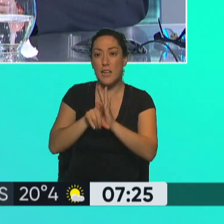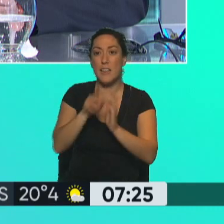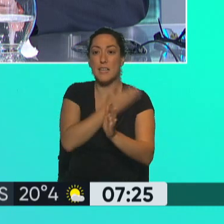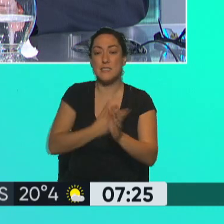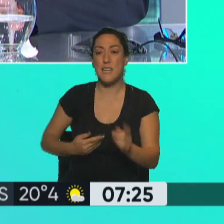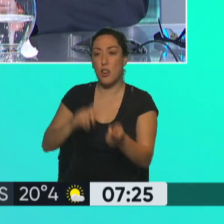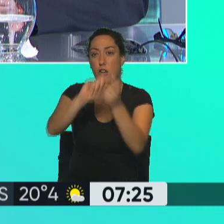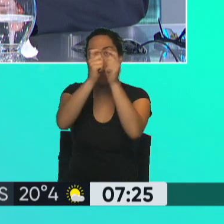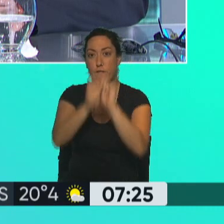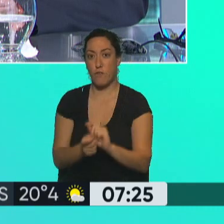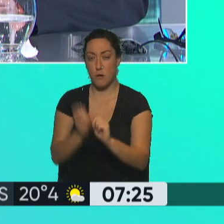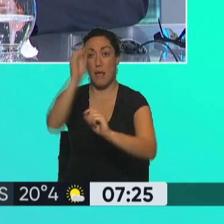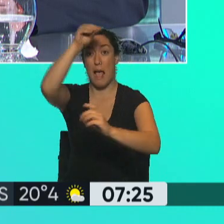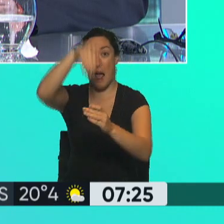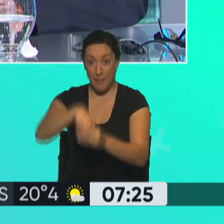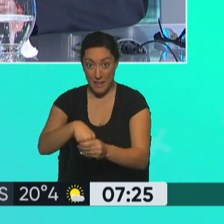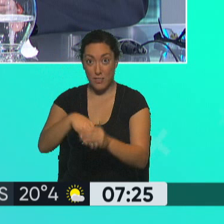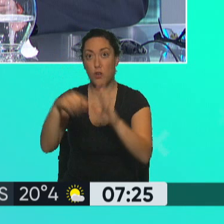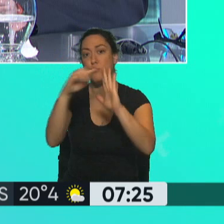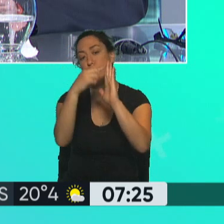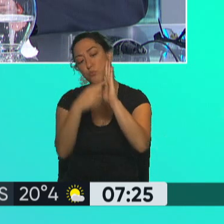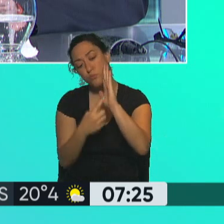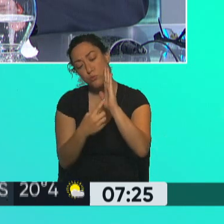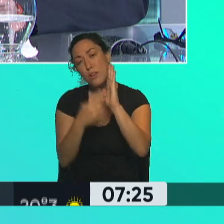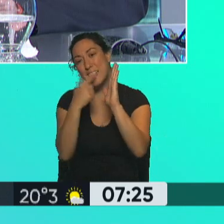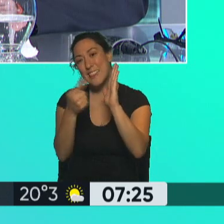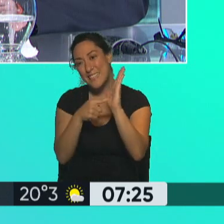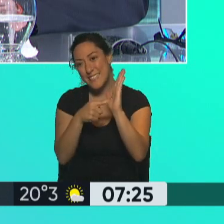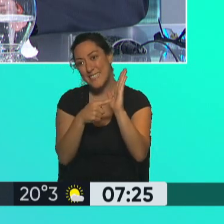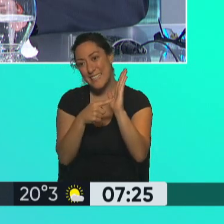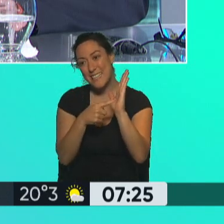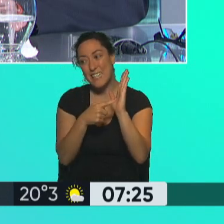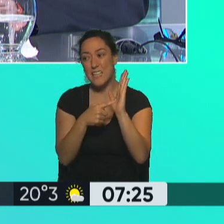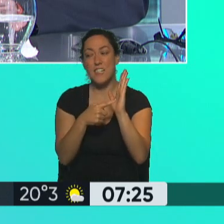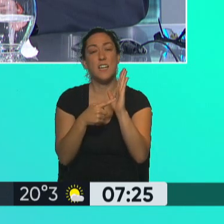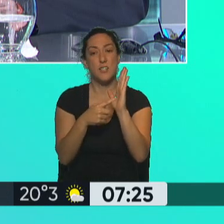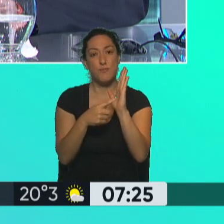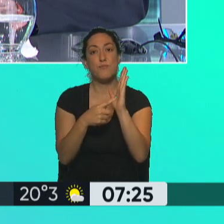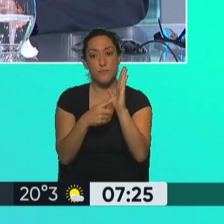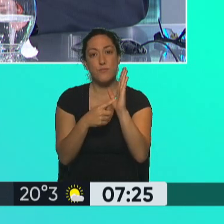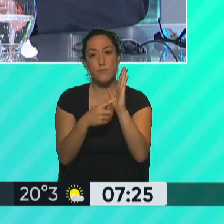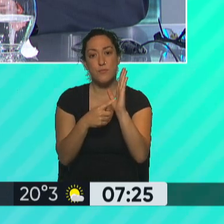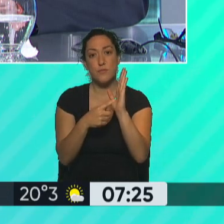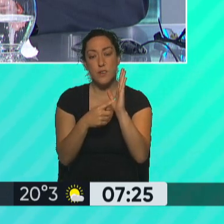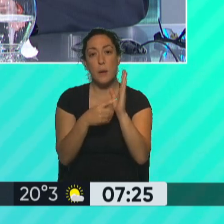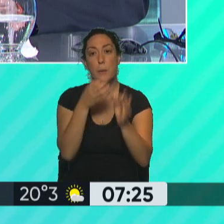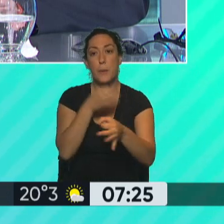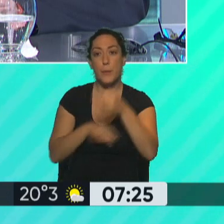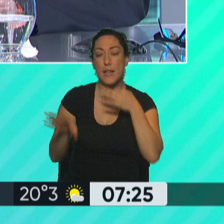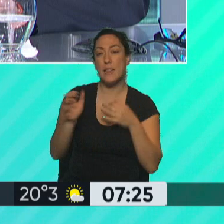Estado. Y ahí, en ese proyecto de reforma del Estado, se declaraban en condiciones de poner a disposición de privatización